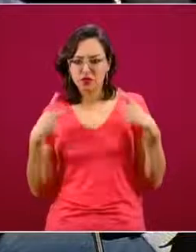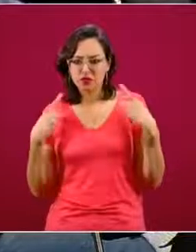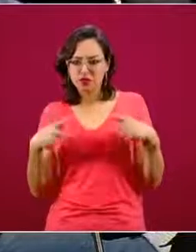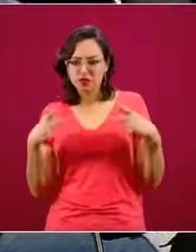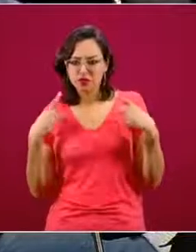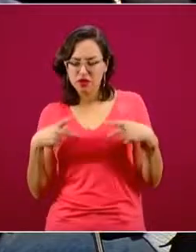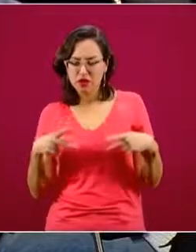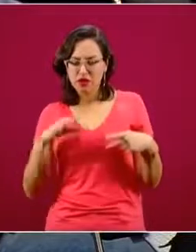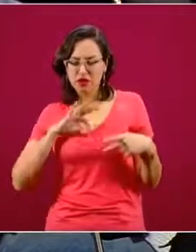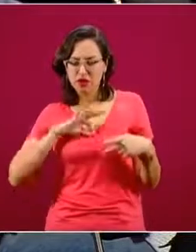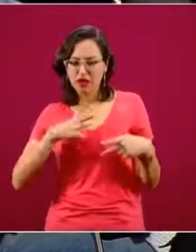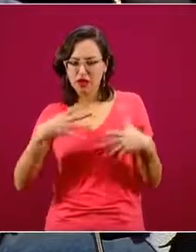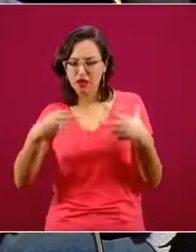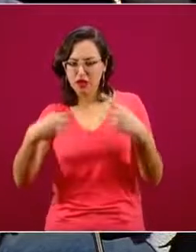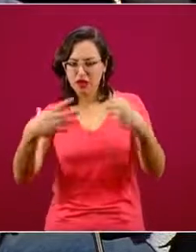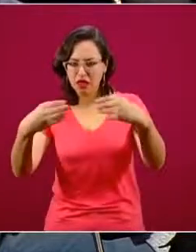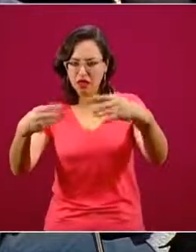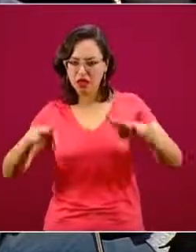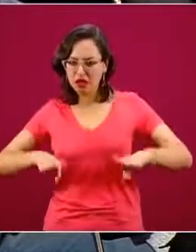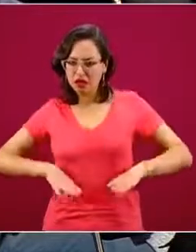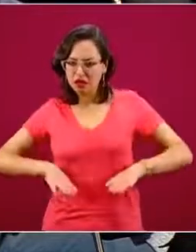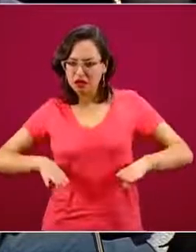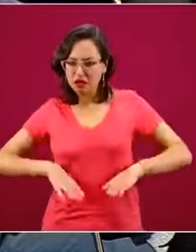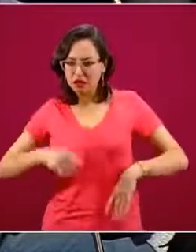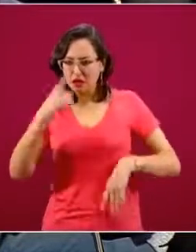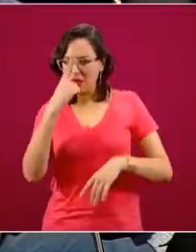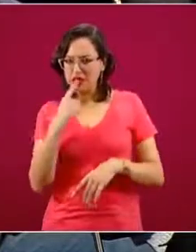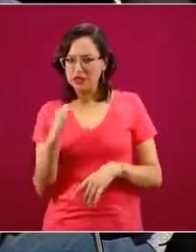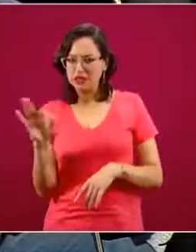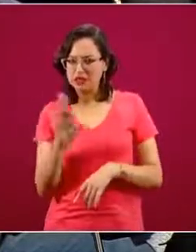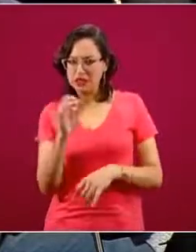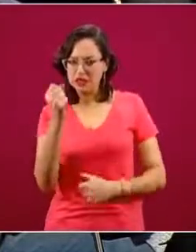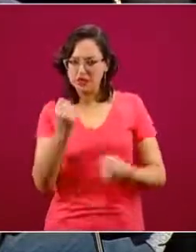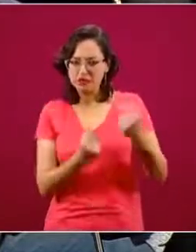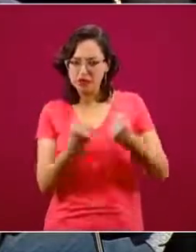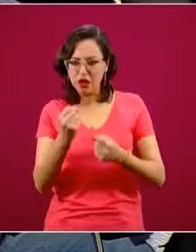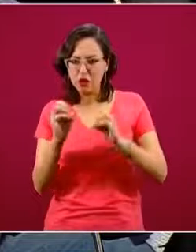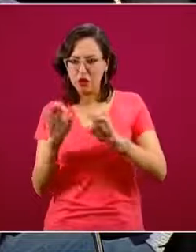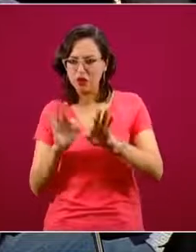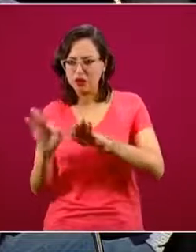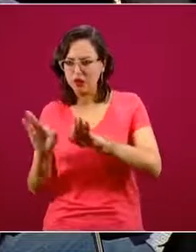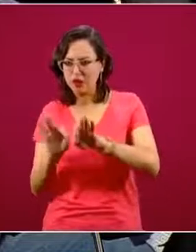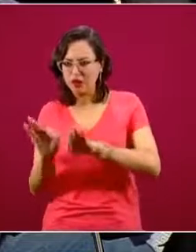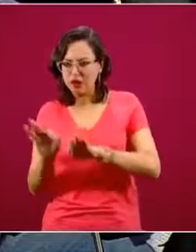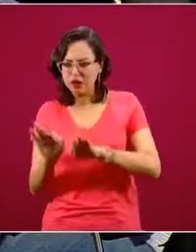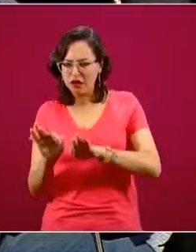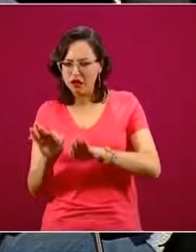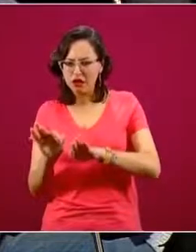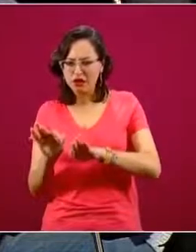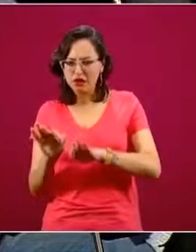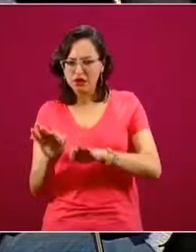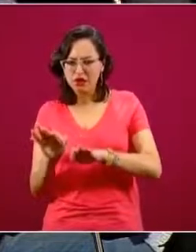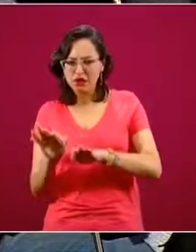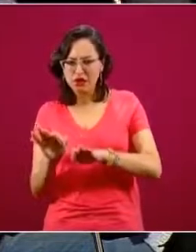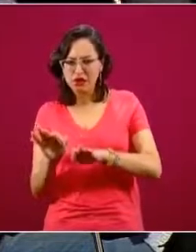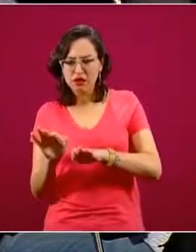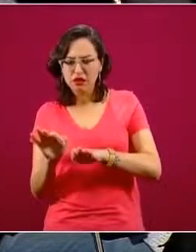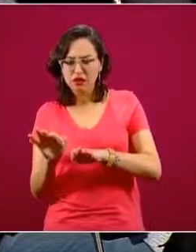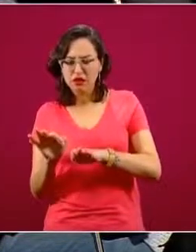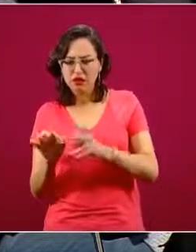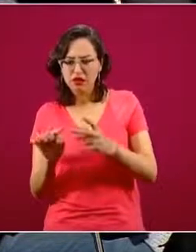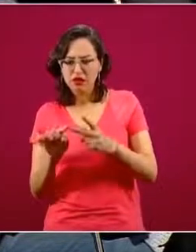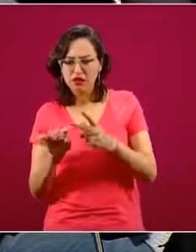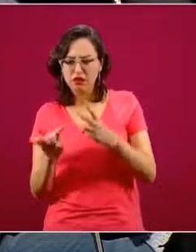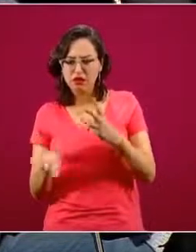pueden ser personas que se dedican, que son choferes, que son obreros, ¿por qué grupo de ocupación? Y la